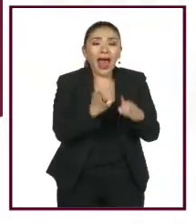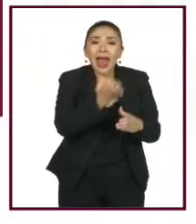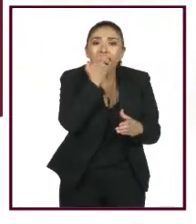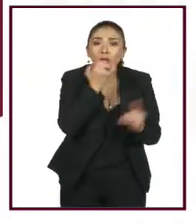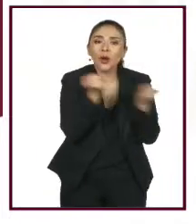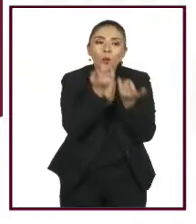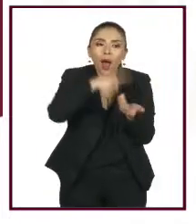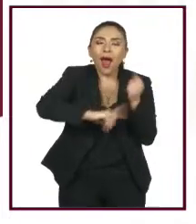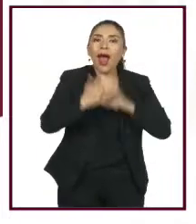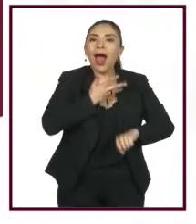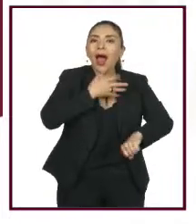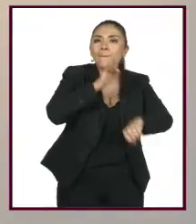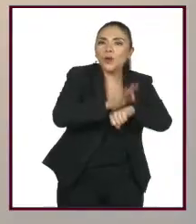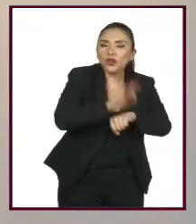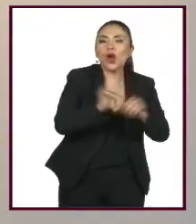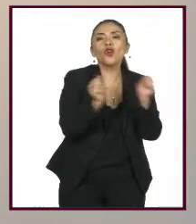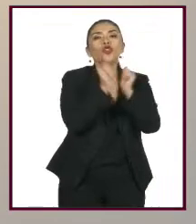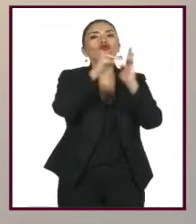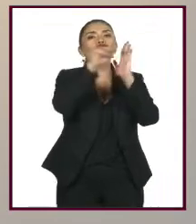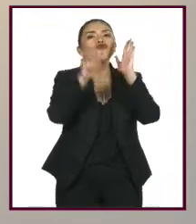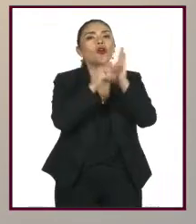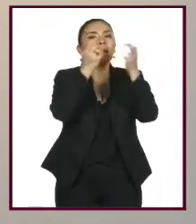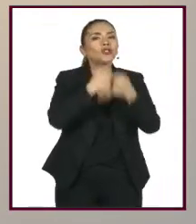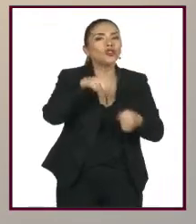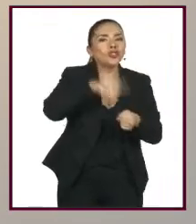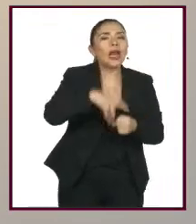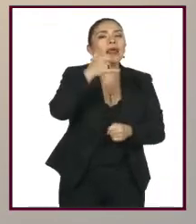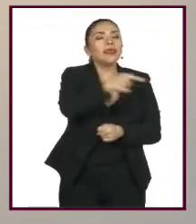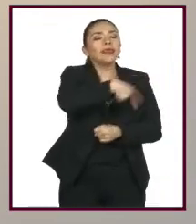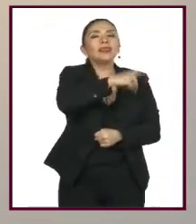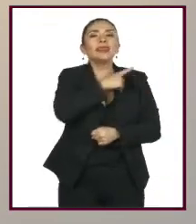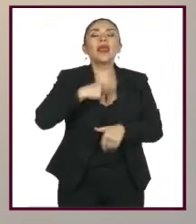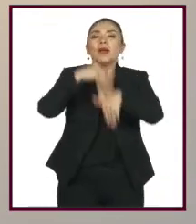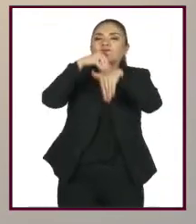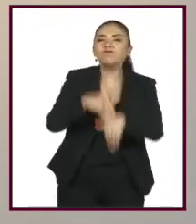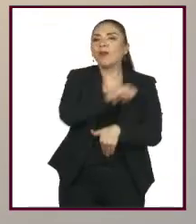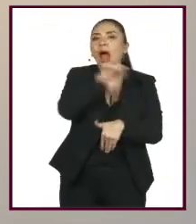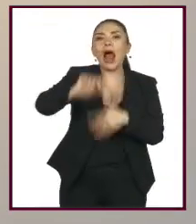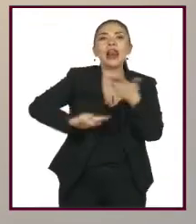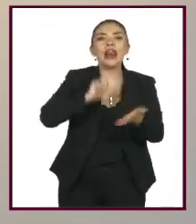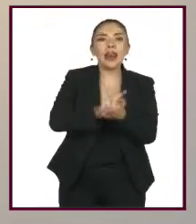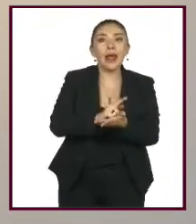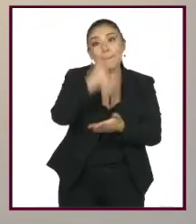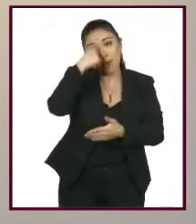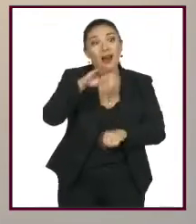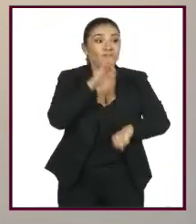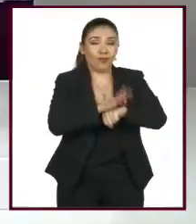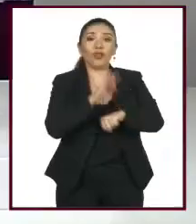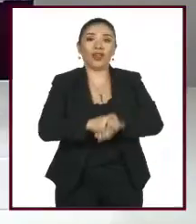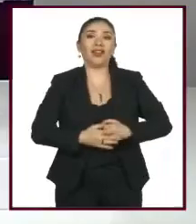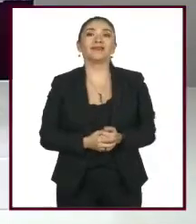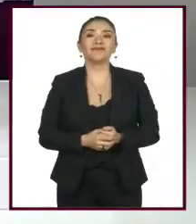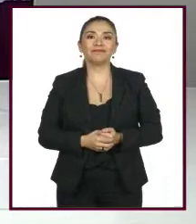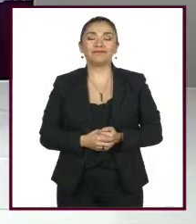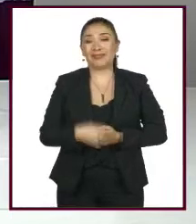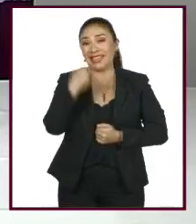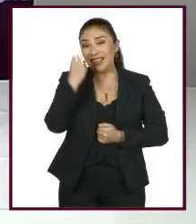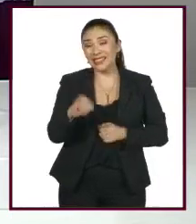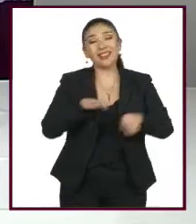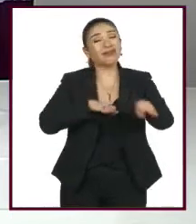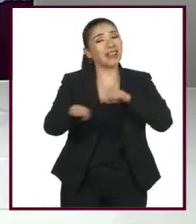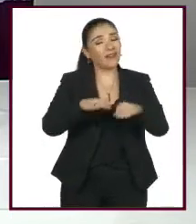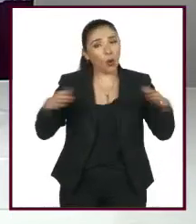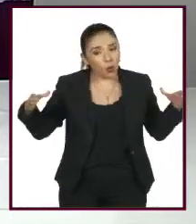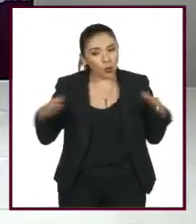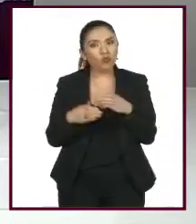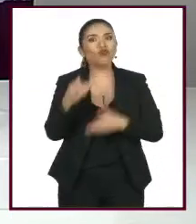normas sociales y la aplicación y cumplimiento de las leyes también como factor protector. Es un trabajo en